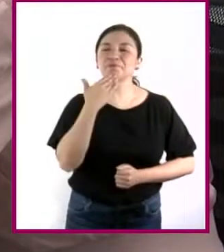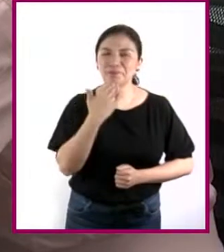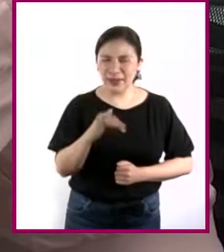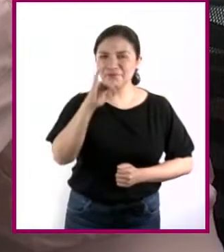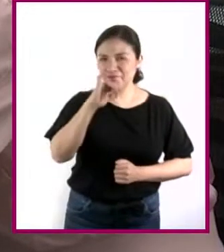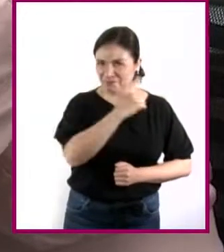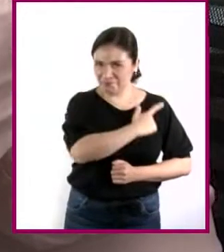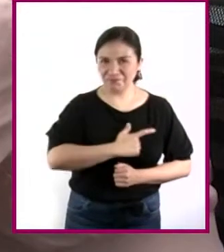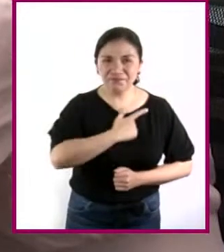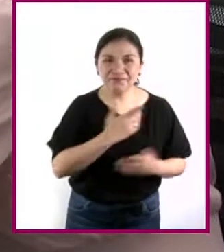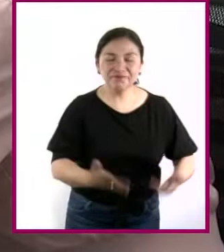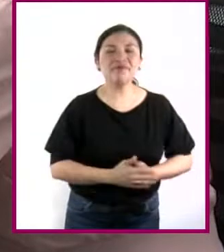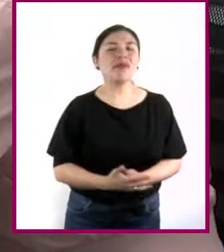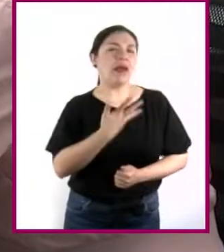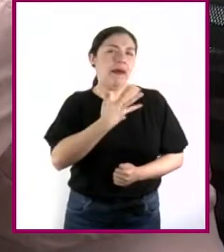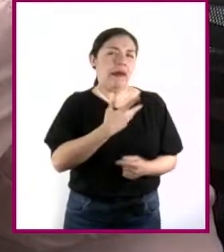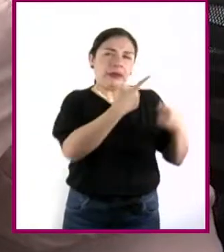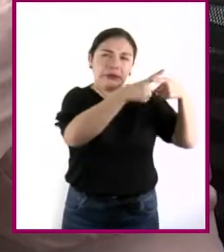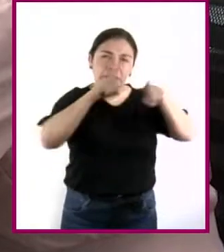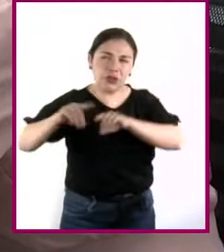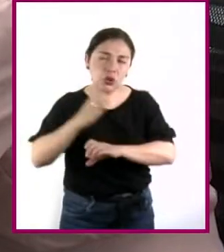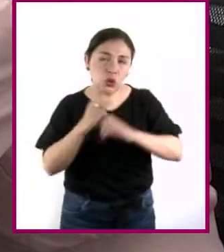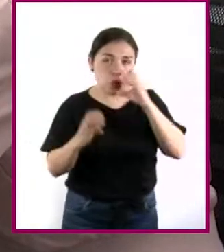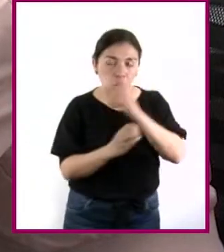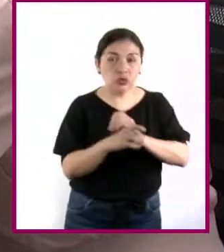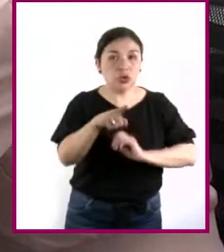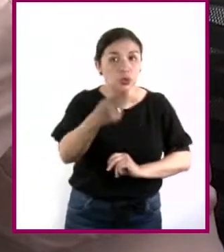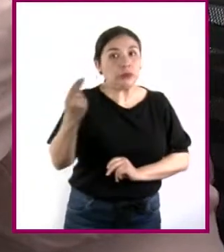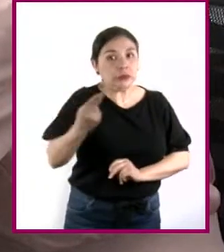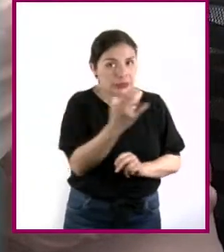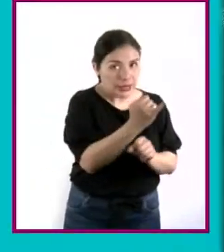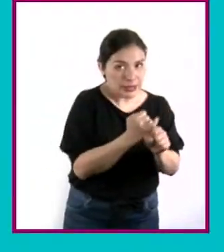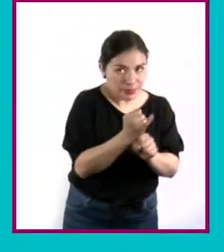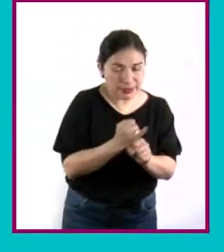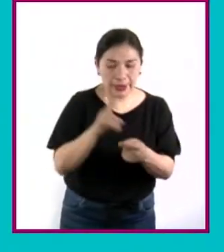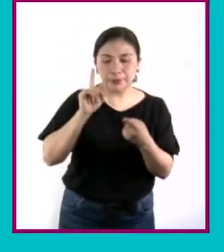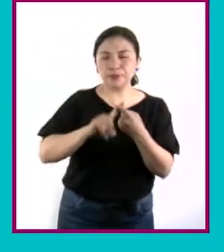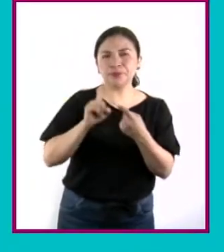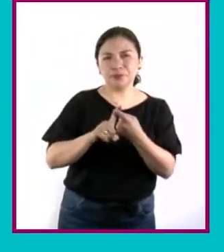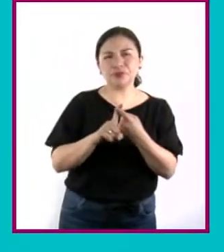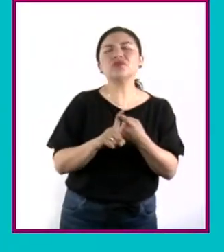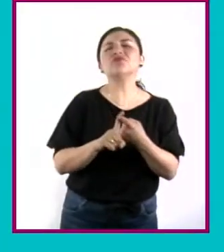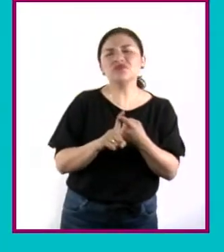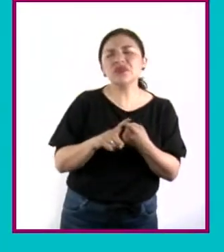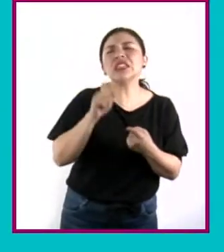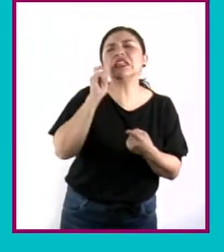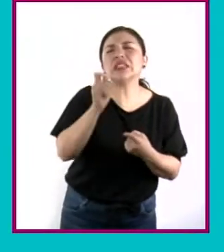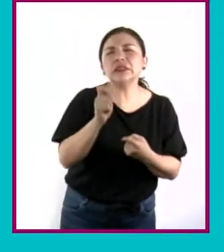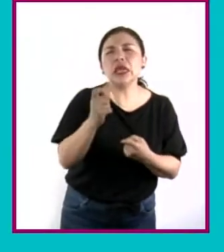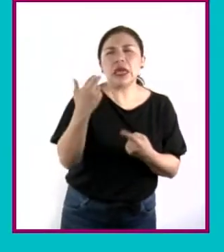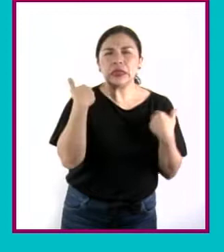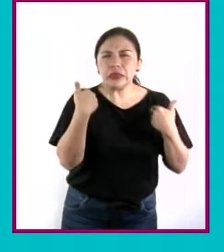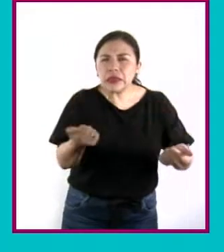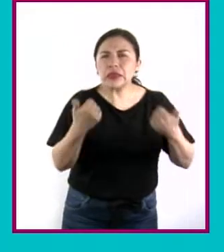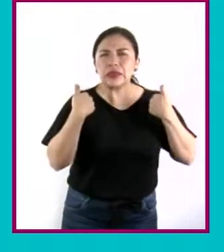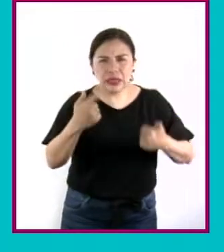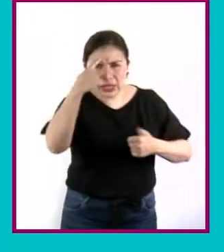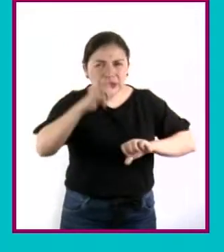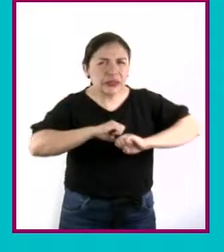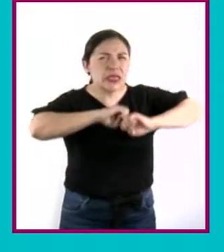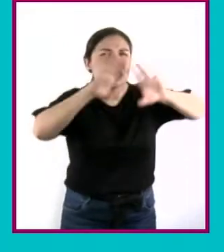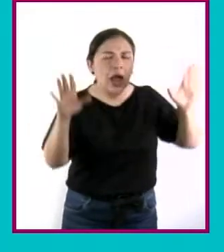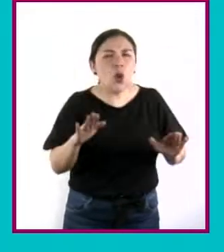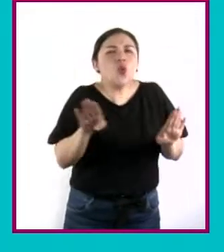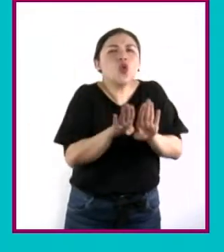Claro que sí. Bueno, hay varias cosas que es importante que investiguen. Primero, los elementos que nos den claridad acerca de qué